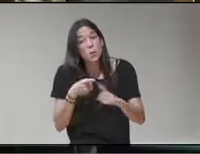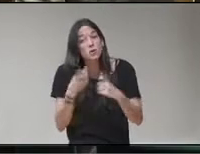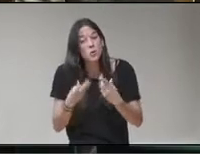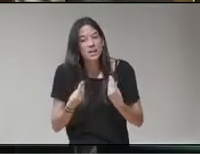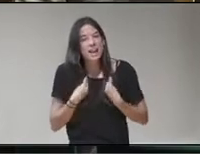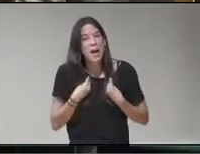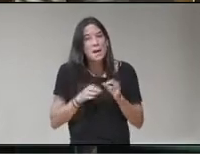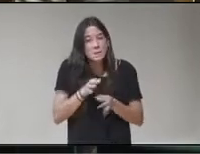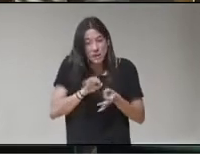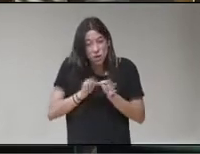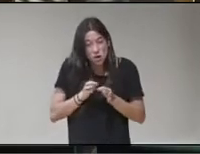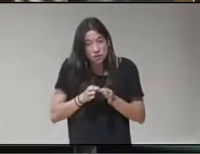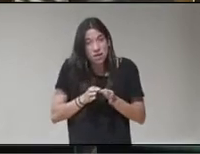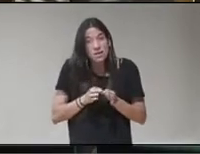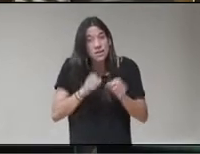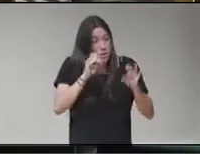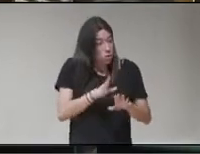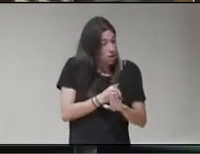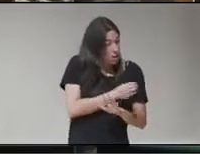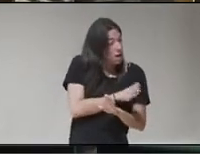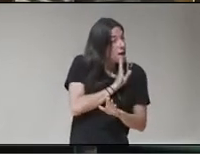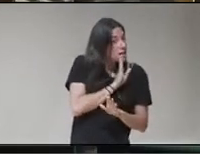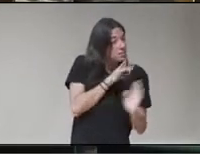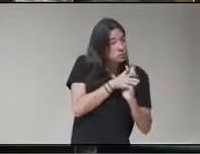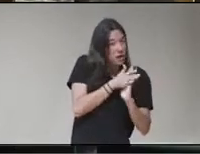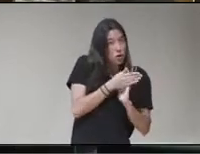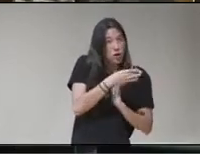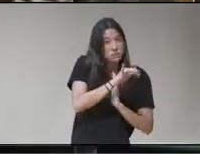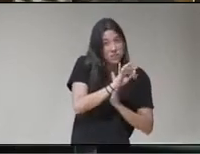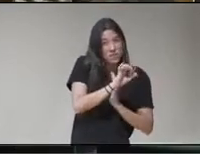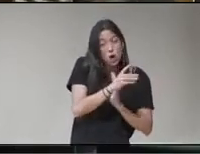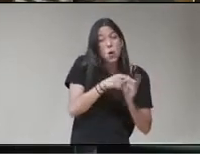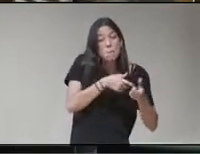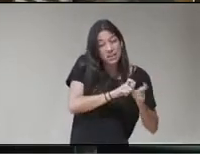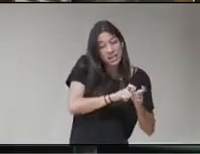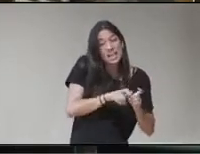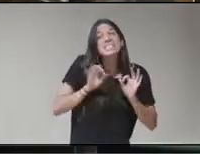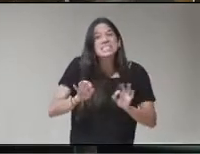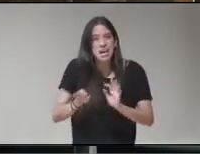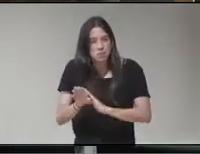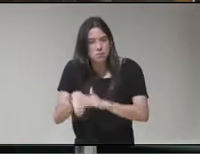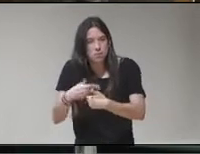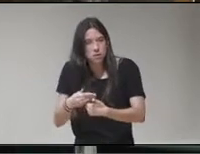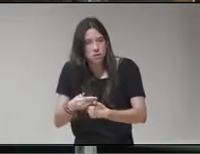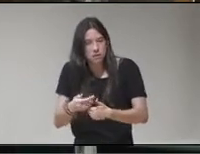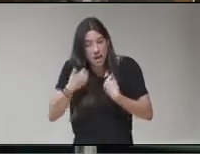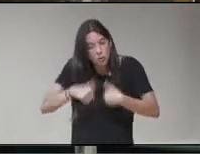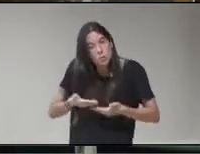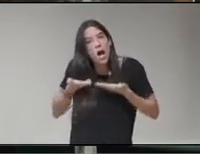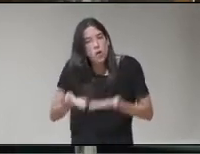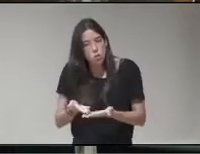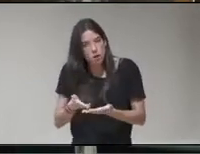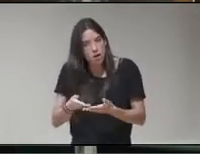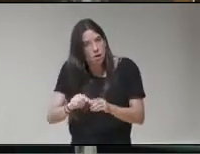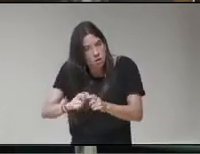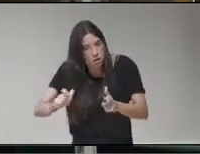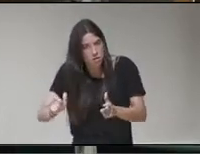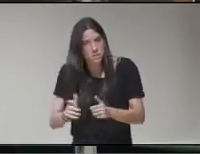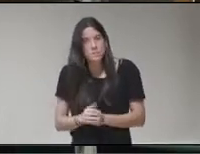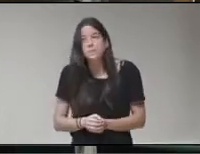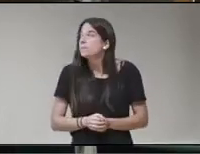microbiota, al igual que habíamos visto con las bifidobacterias, sea la que debe de ser. Pues a lo que os iba.